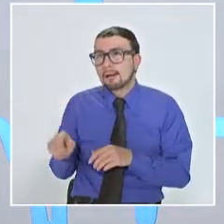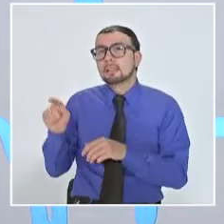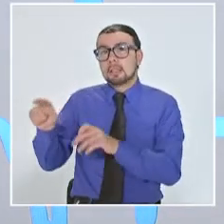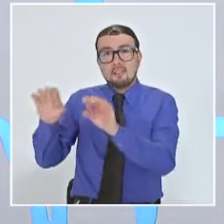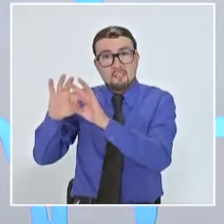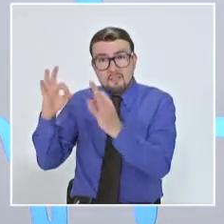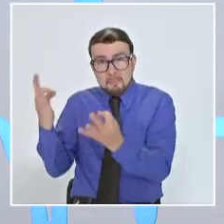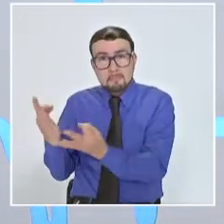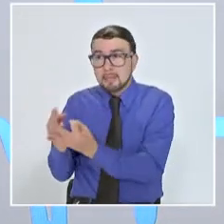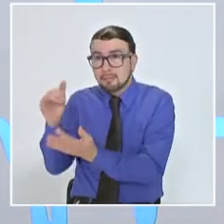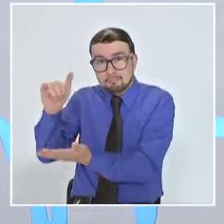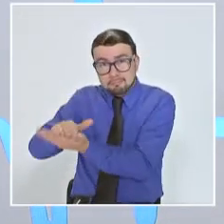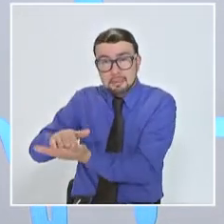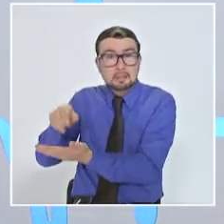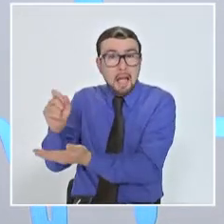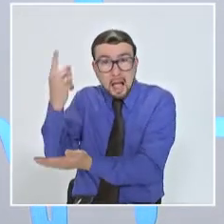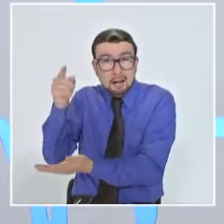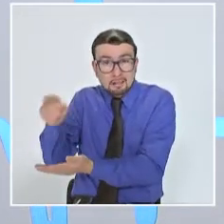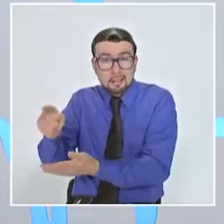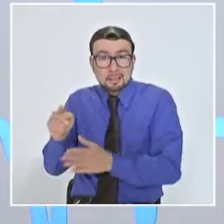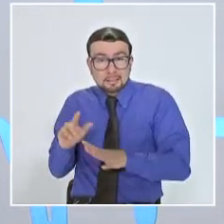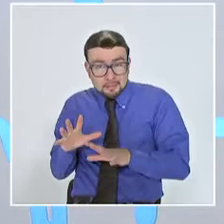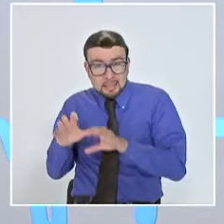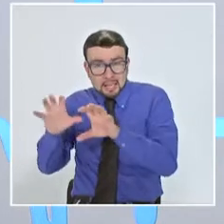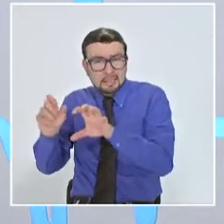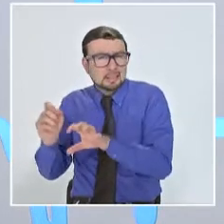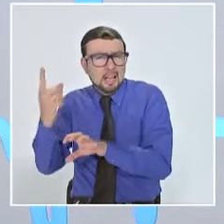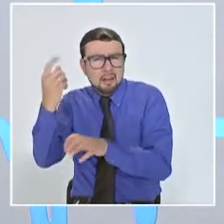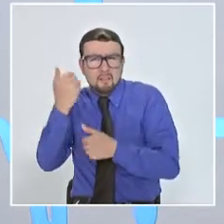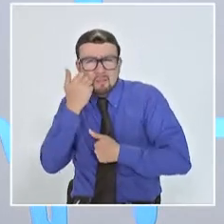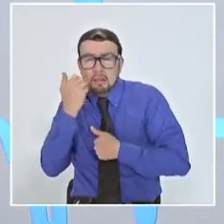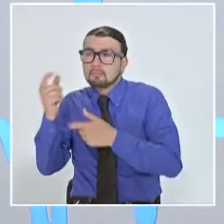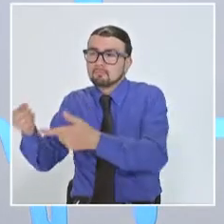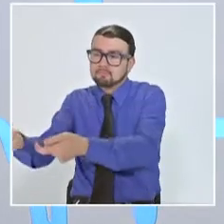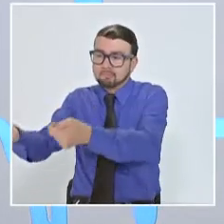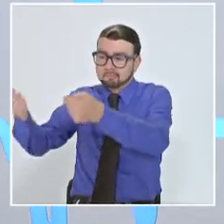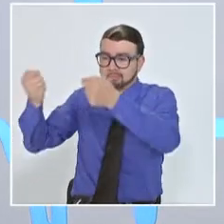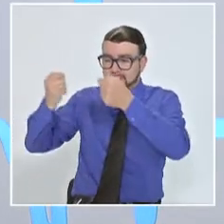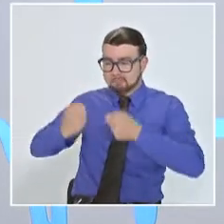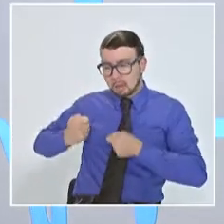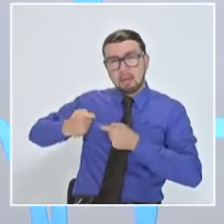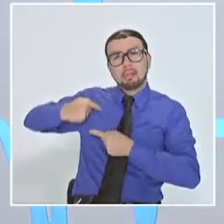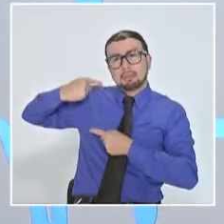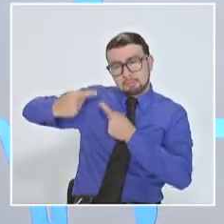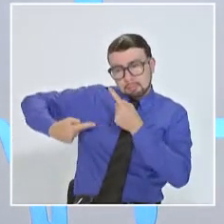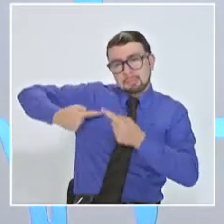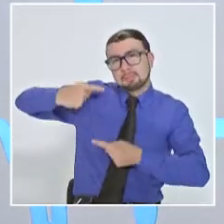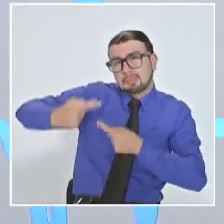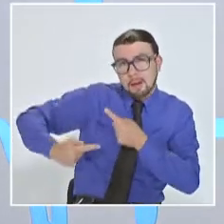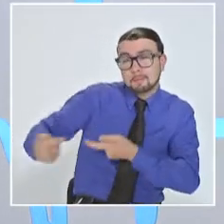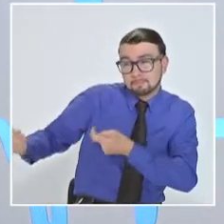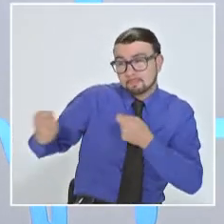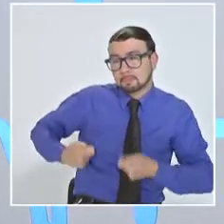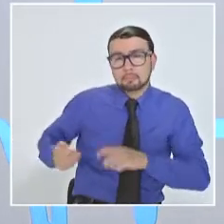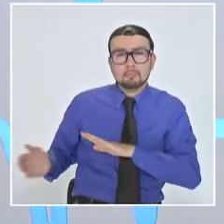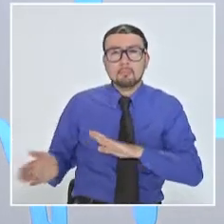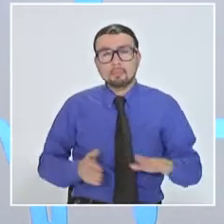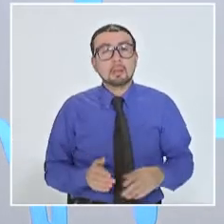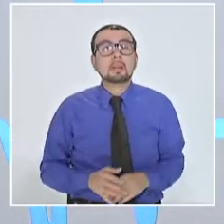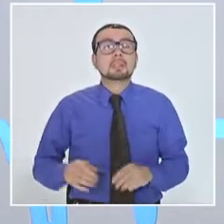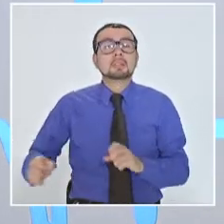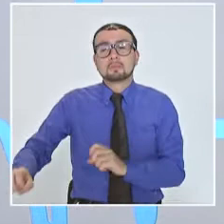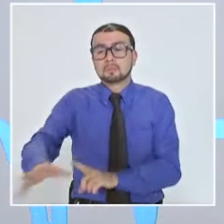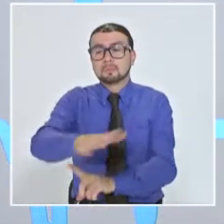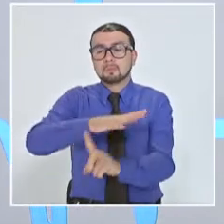tienen algún factor o familiar o un factor genético. También están los factores ambientales.